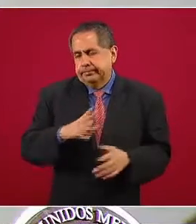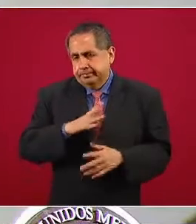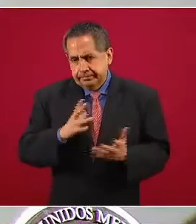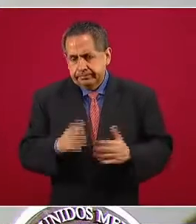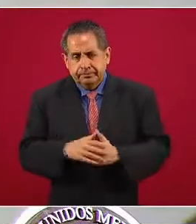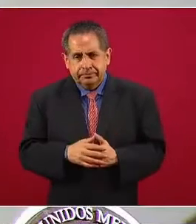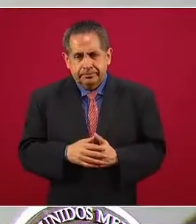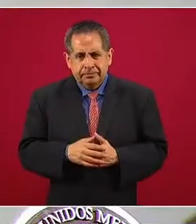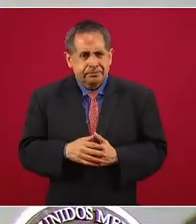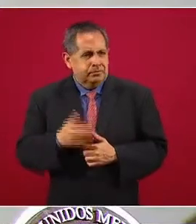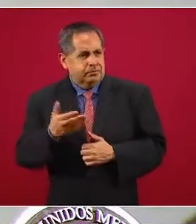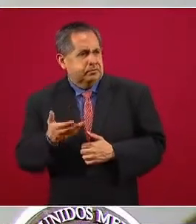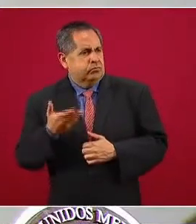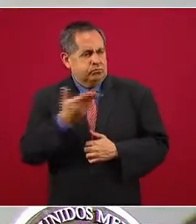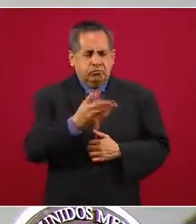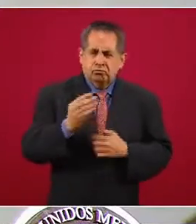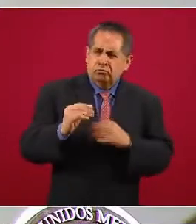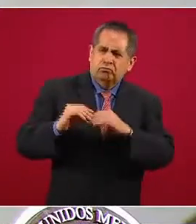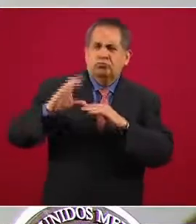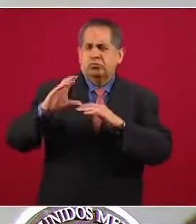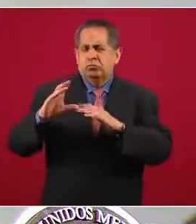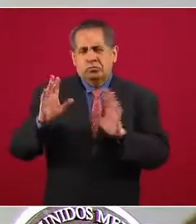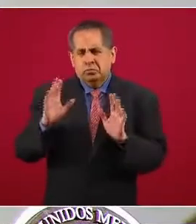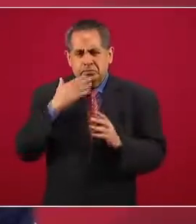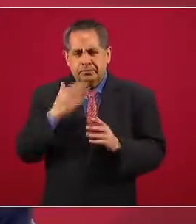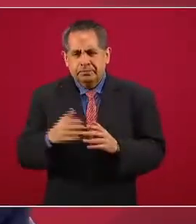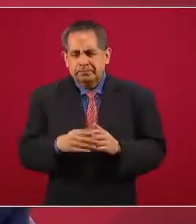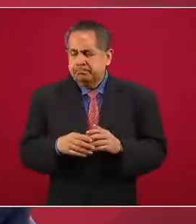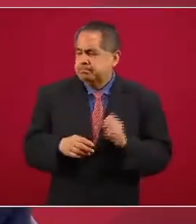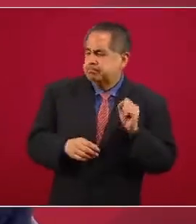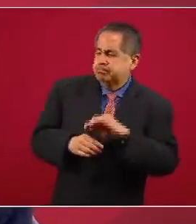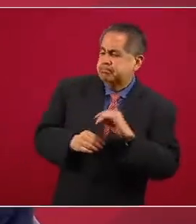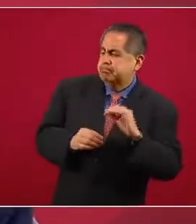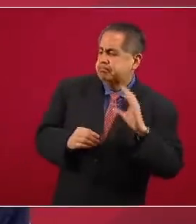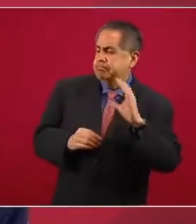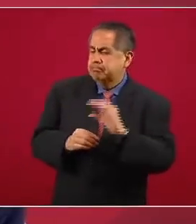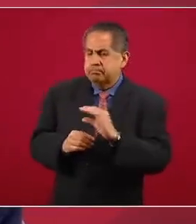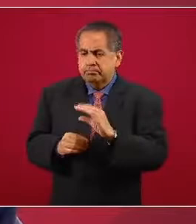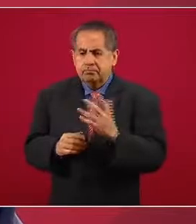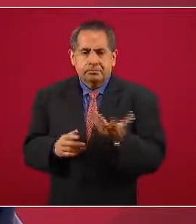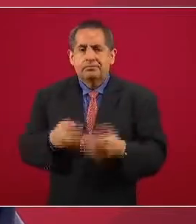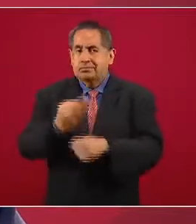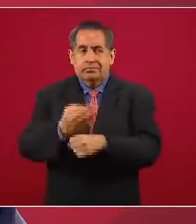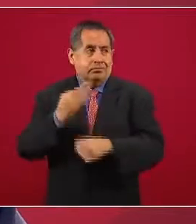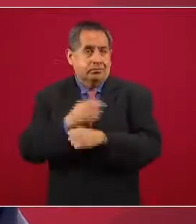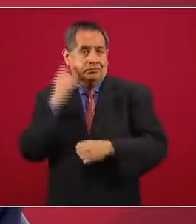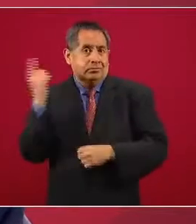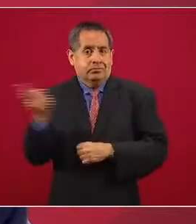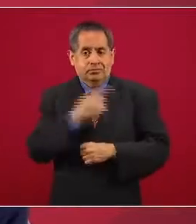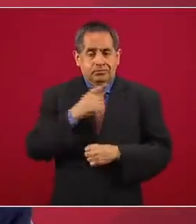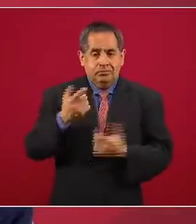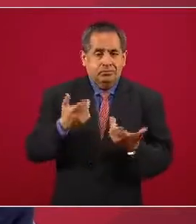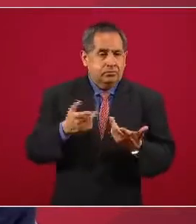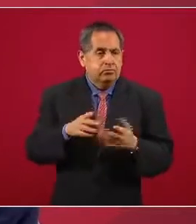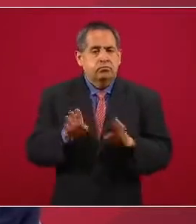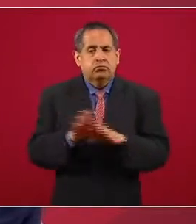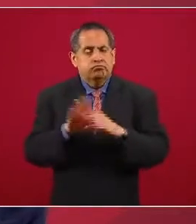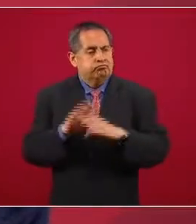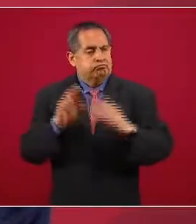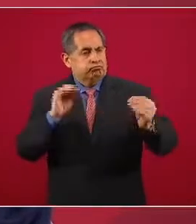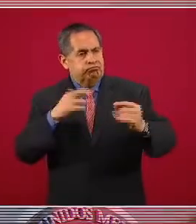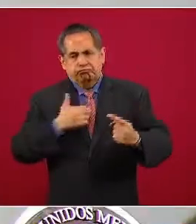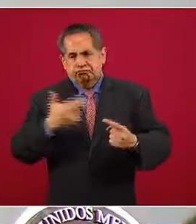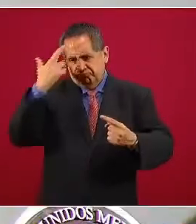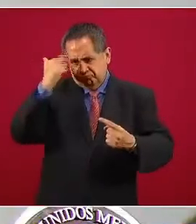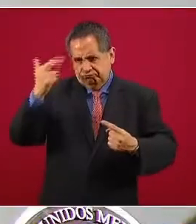Pedir mucho no es problema. Lo difícil es que en estos momentos tengamos los argumentos